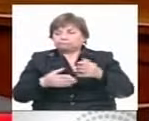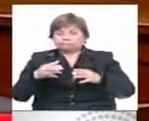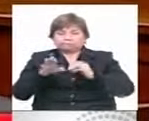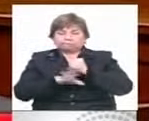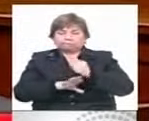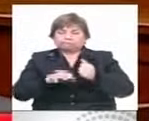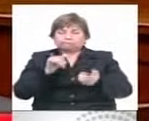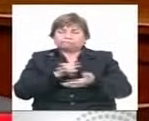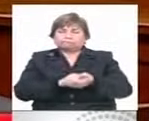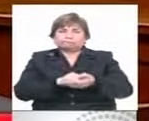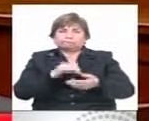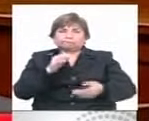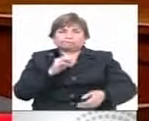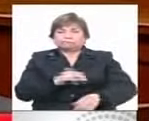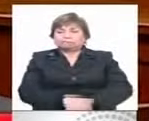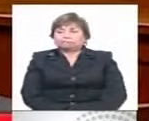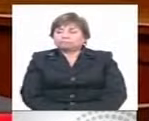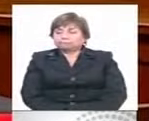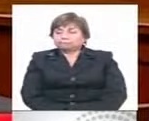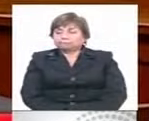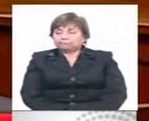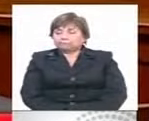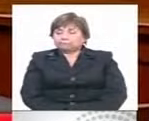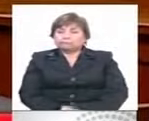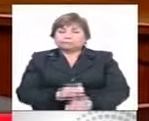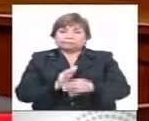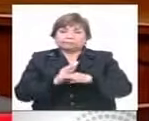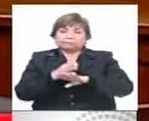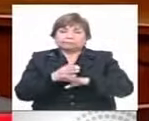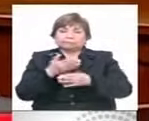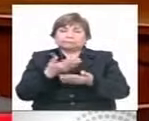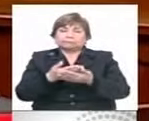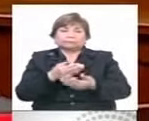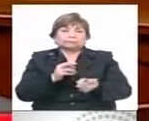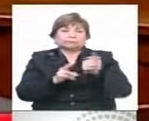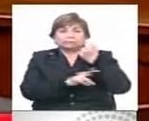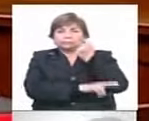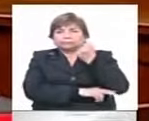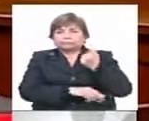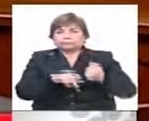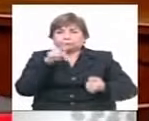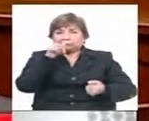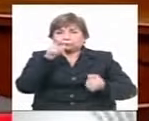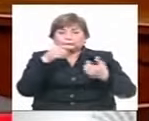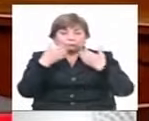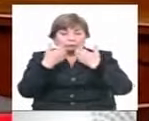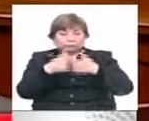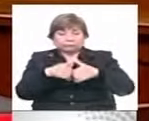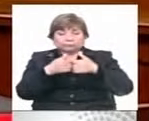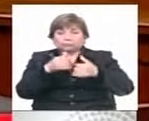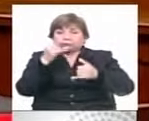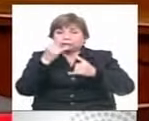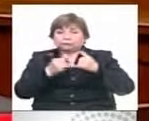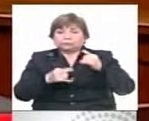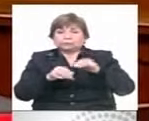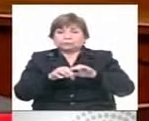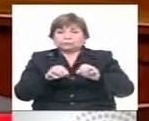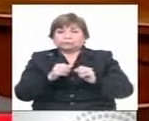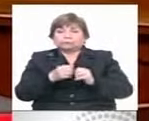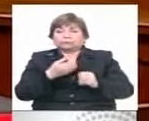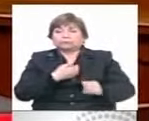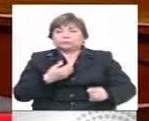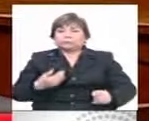un enfoque de competitividad. A través del Programa Nacional Tu Empresa, al culminar nuestro